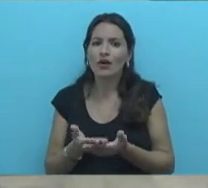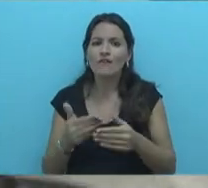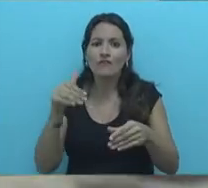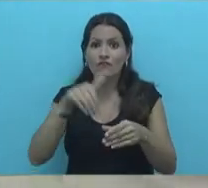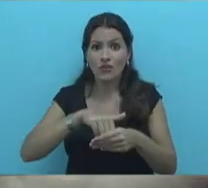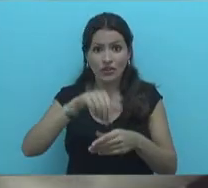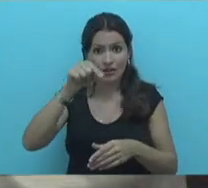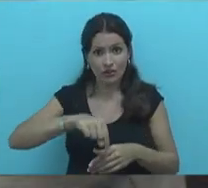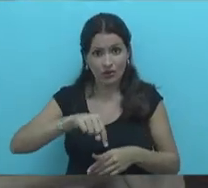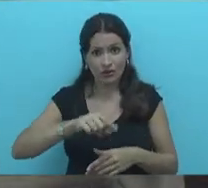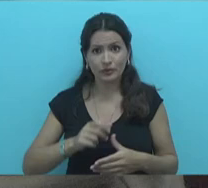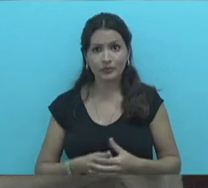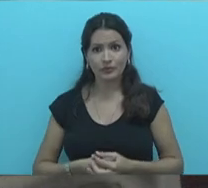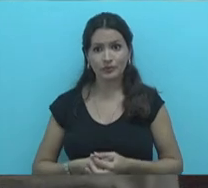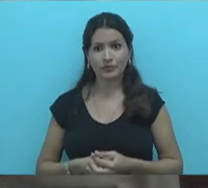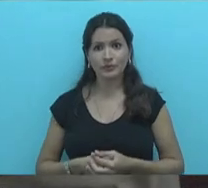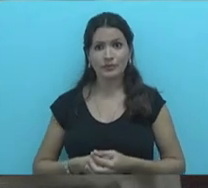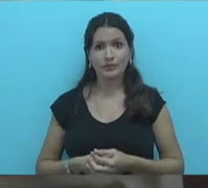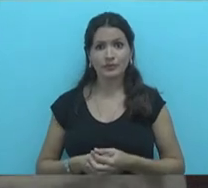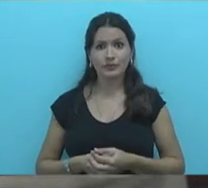para tratarlo.